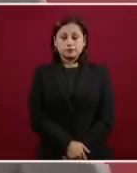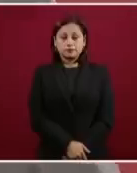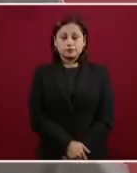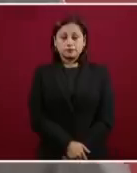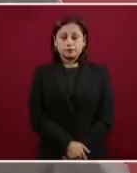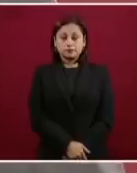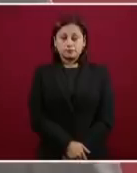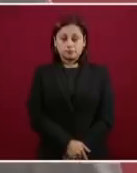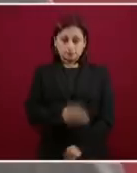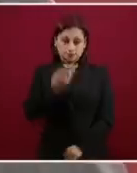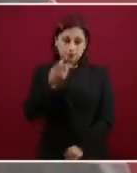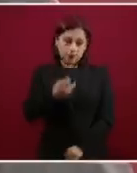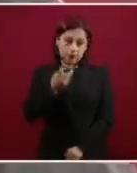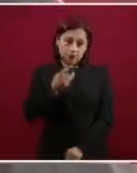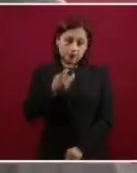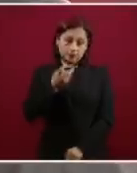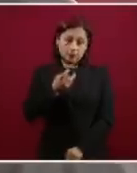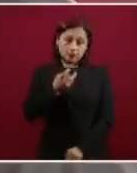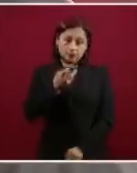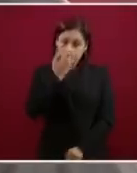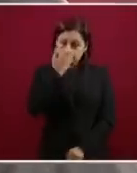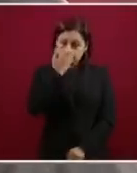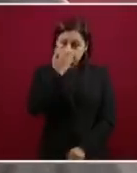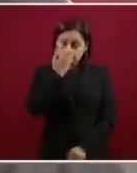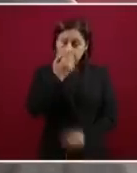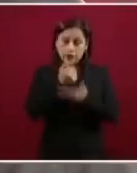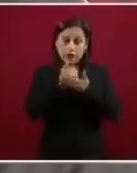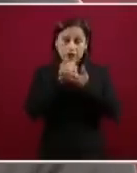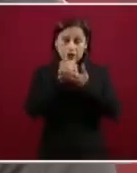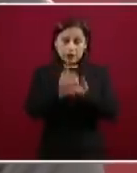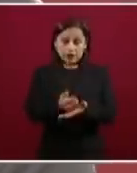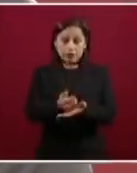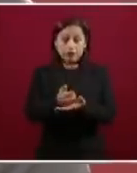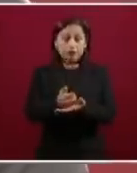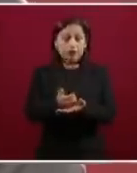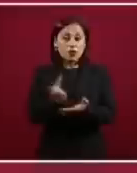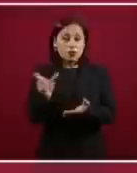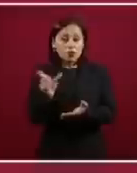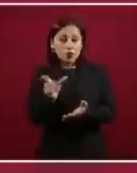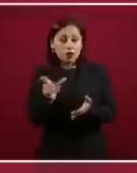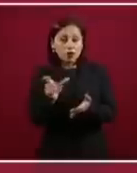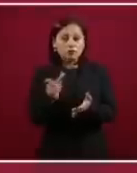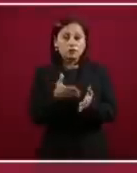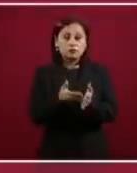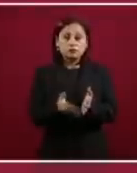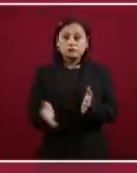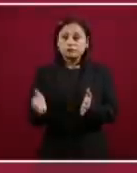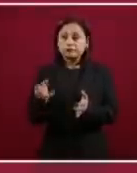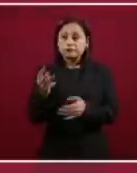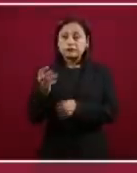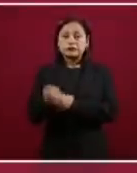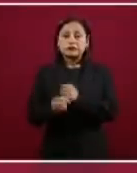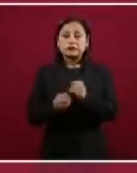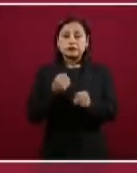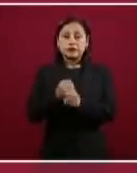Y esto nos va a significar, a partir del tercer año, más ingresos.